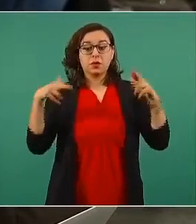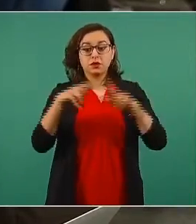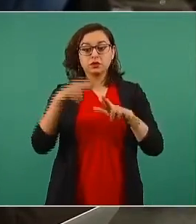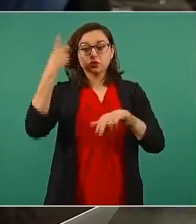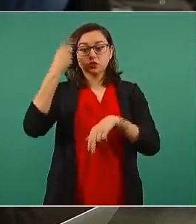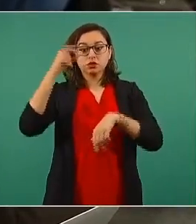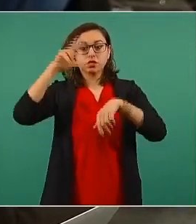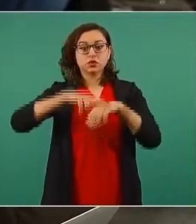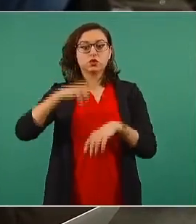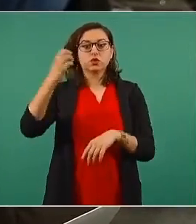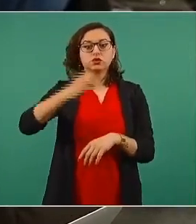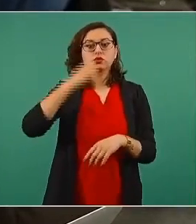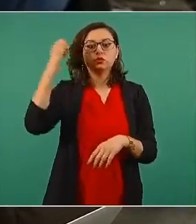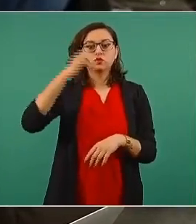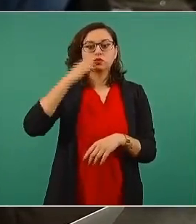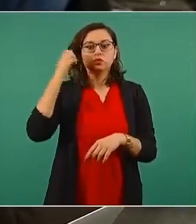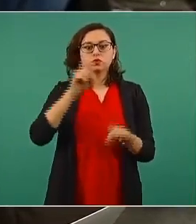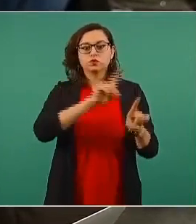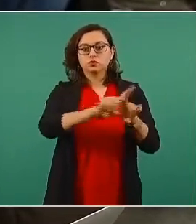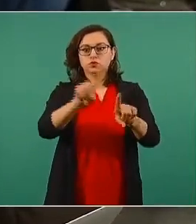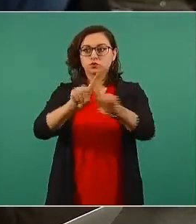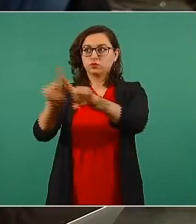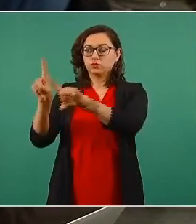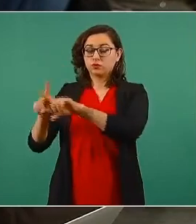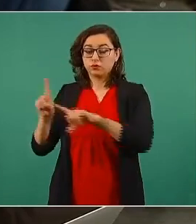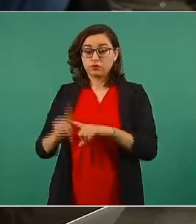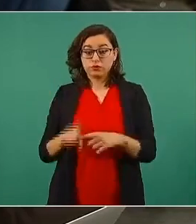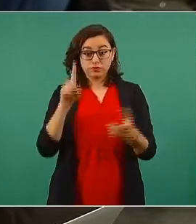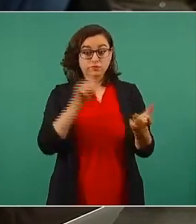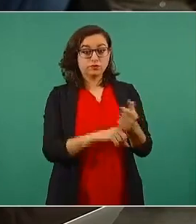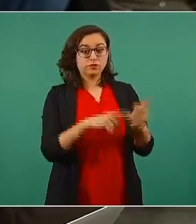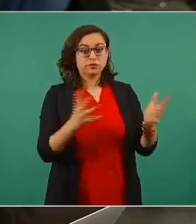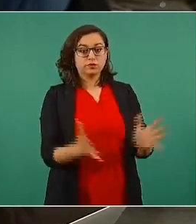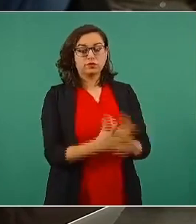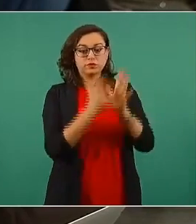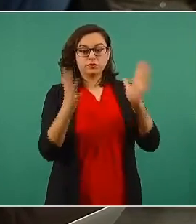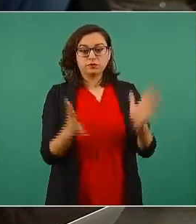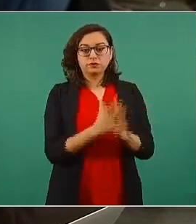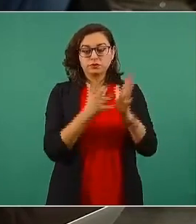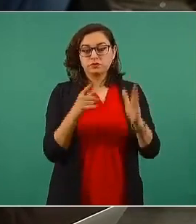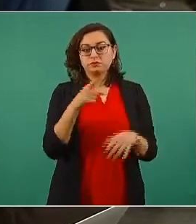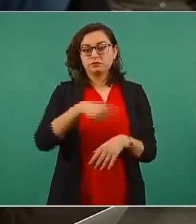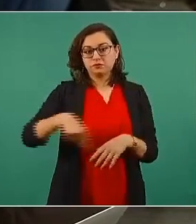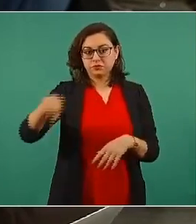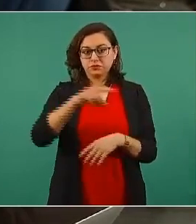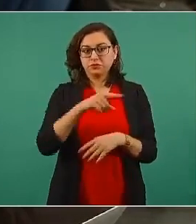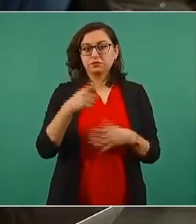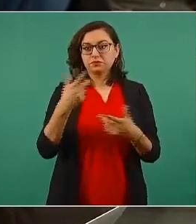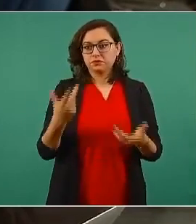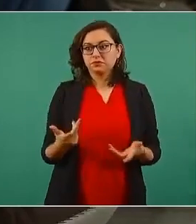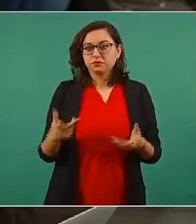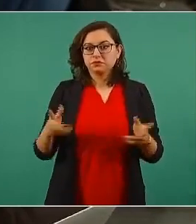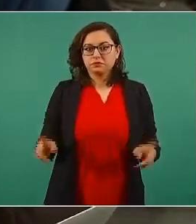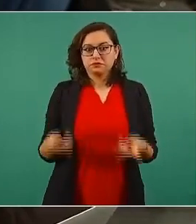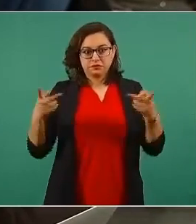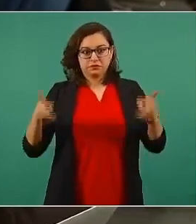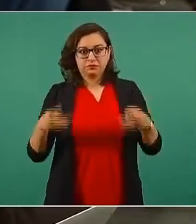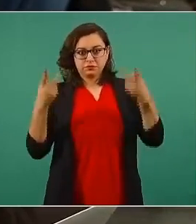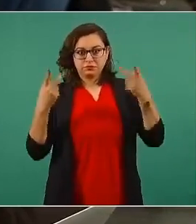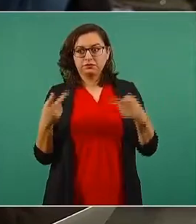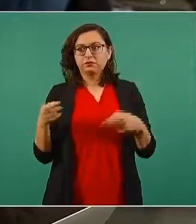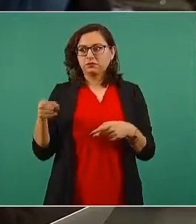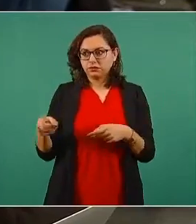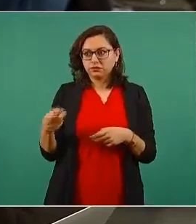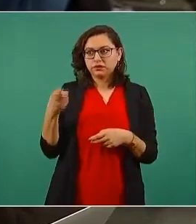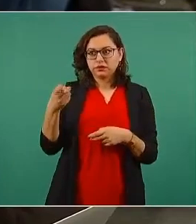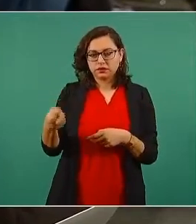escuelas, y que difunden, que comercializan pornografía infantil. ¿En el gobierno federal tienen